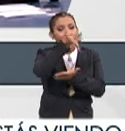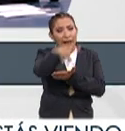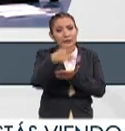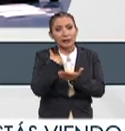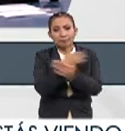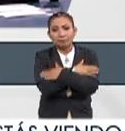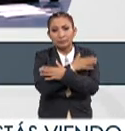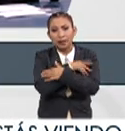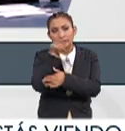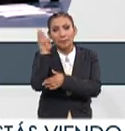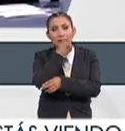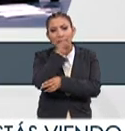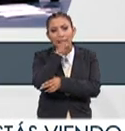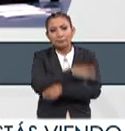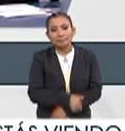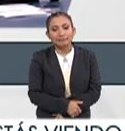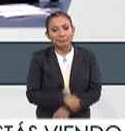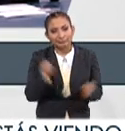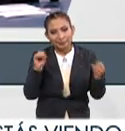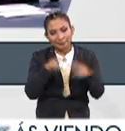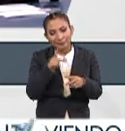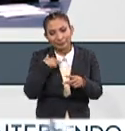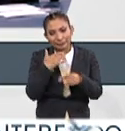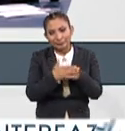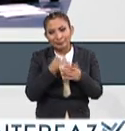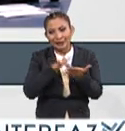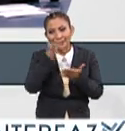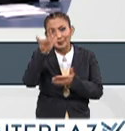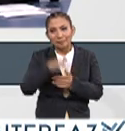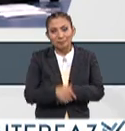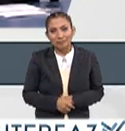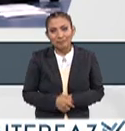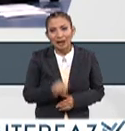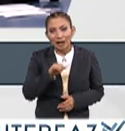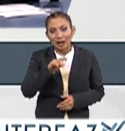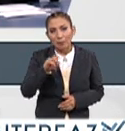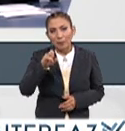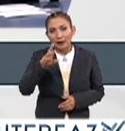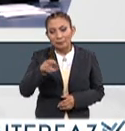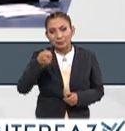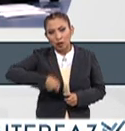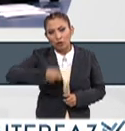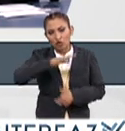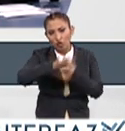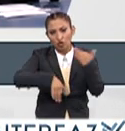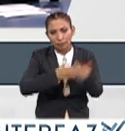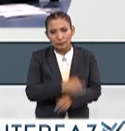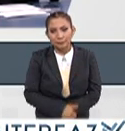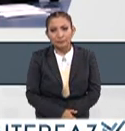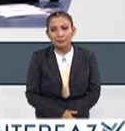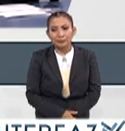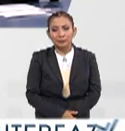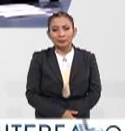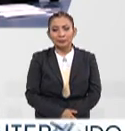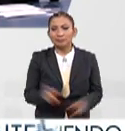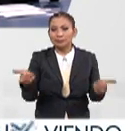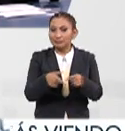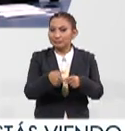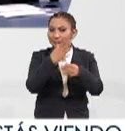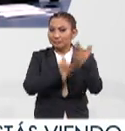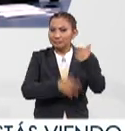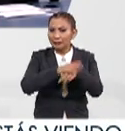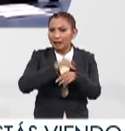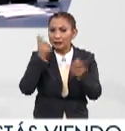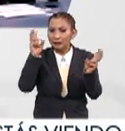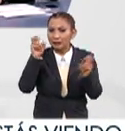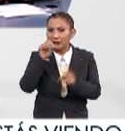agradecerle y un fuerte abrazo hasta Mazatlán. Hasta luego, maestro. Muchas gracias, Anita y Omar. Saludos a todos por allá. Gracias. Una breve pausa y